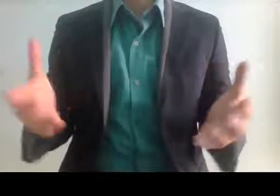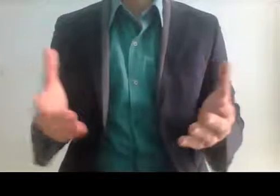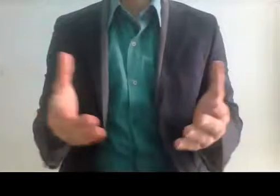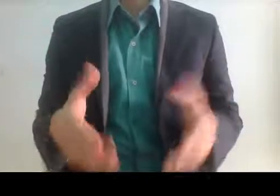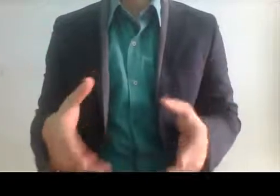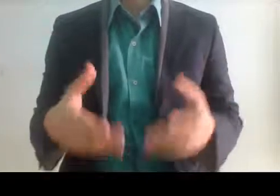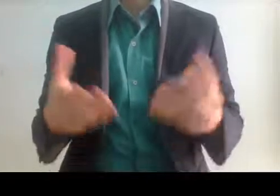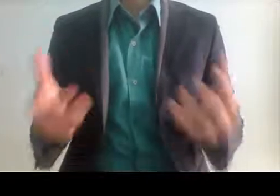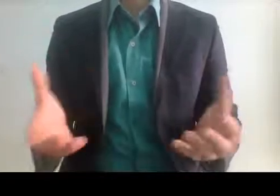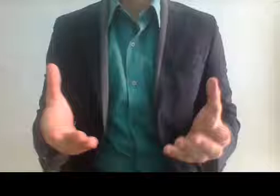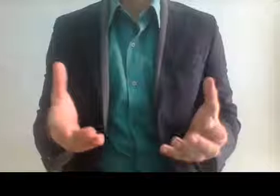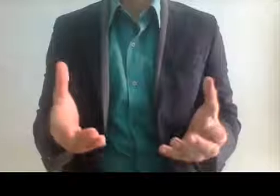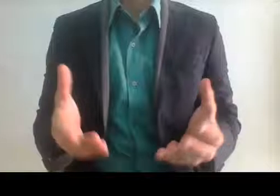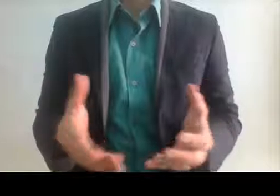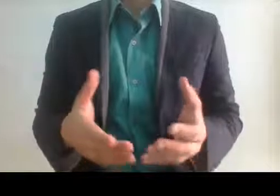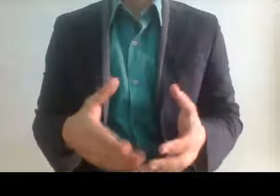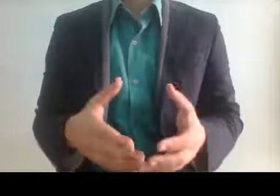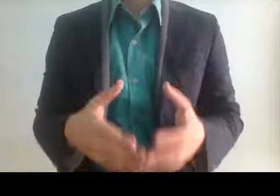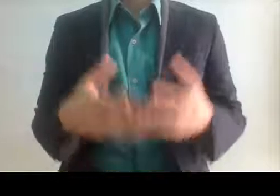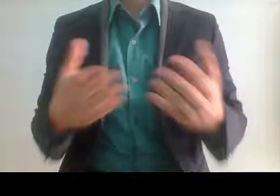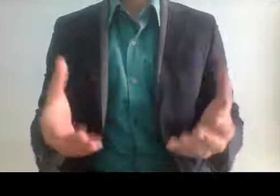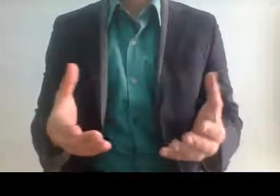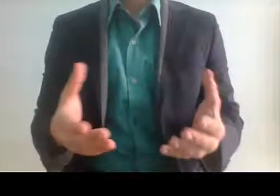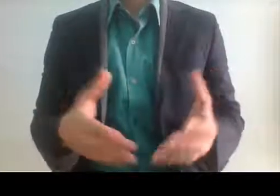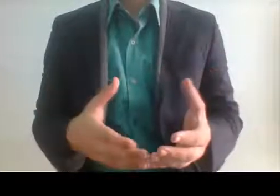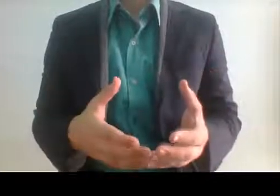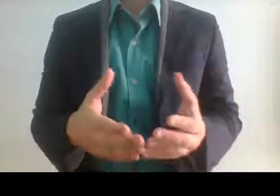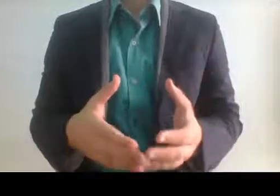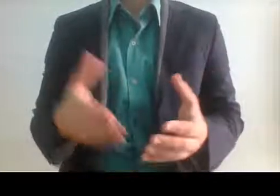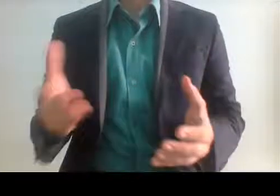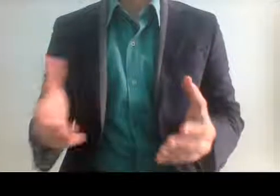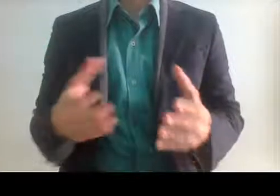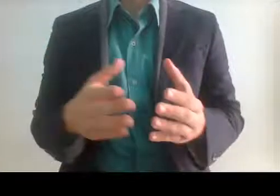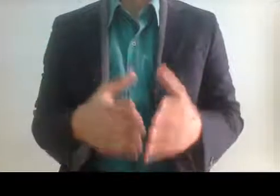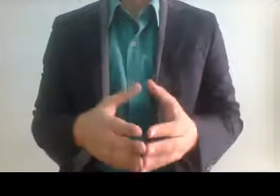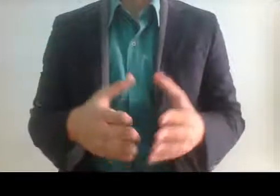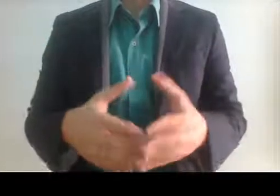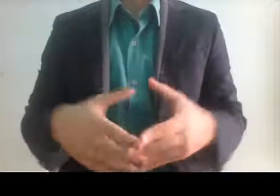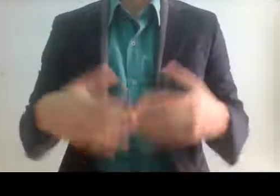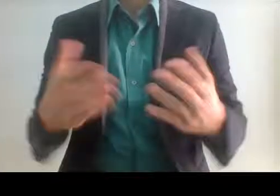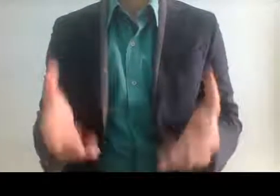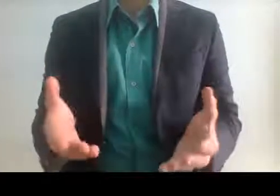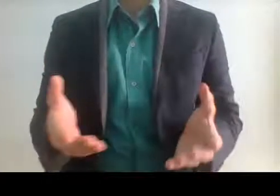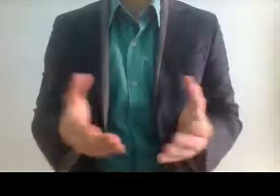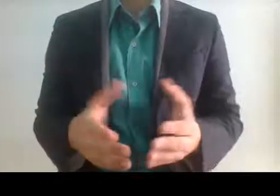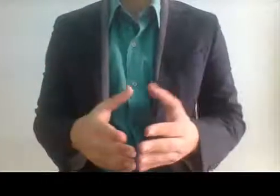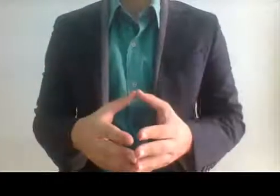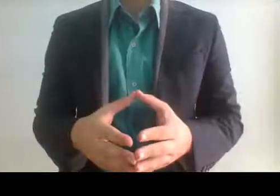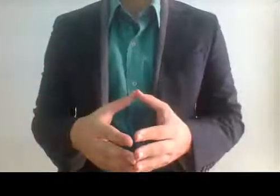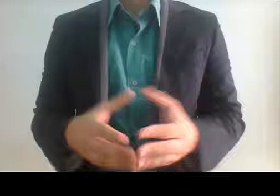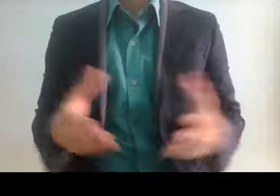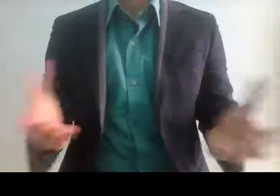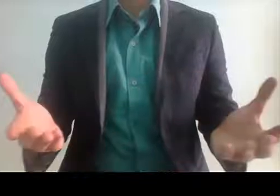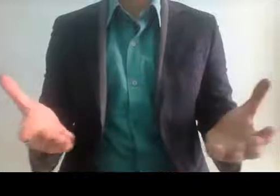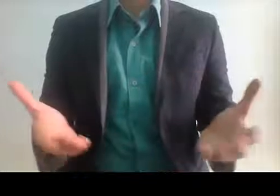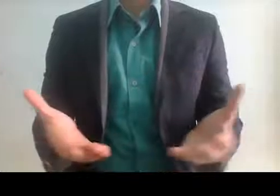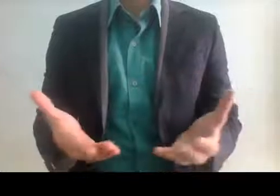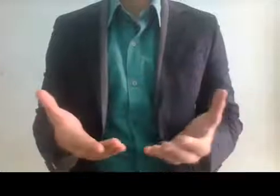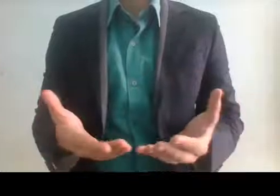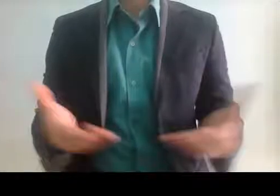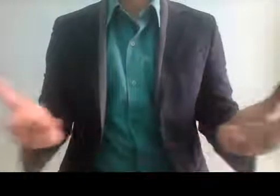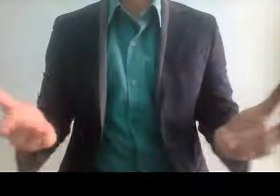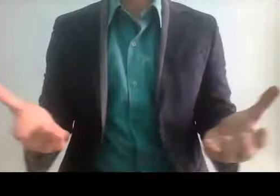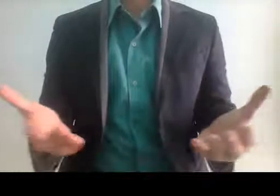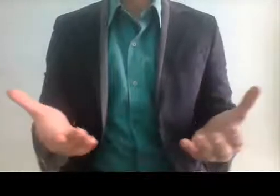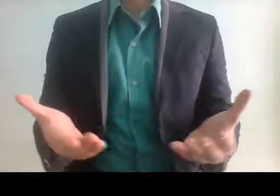es un país de paso para sustancias ilegales, sino que también, además de ser un país de paso, es un país de consumo de estas sustancias que básicamente